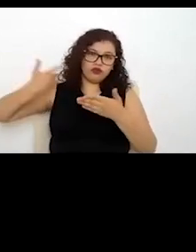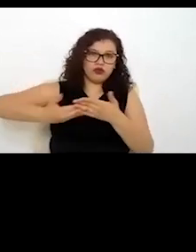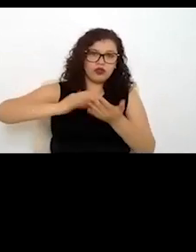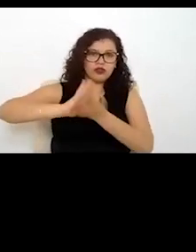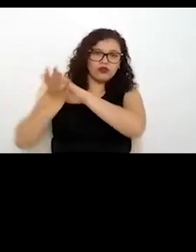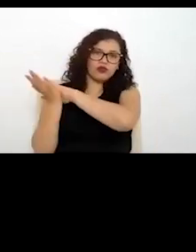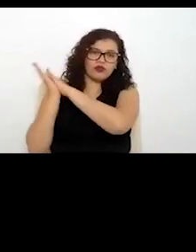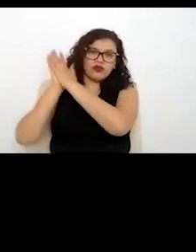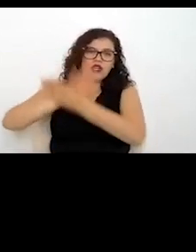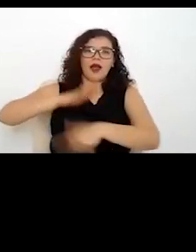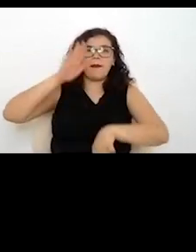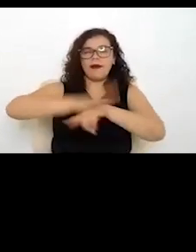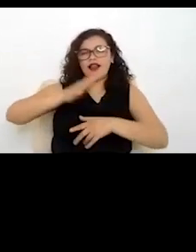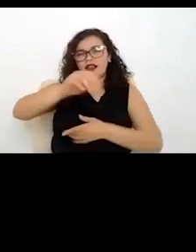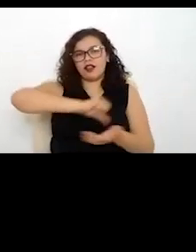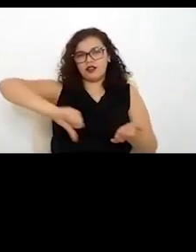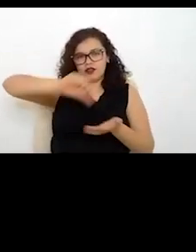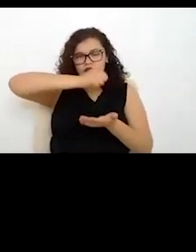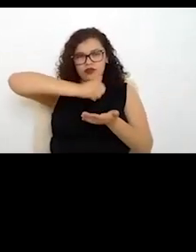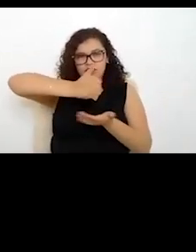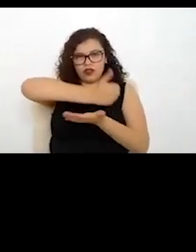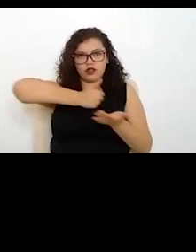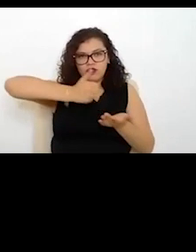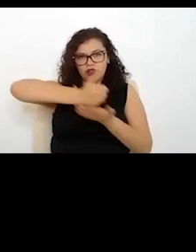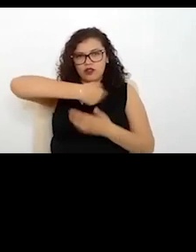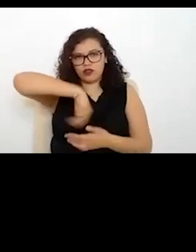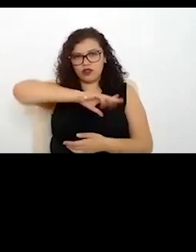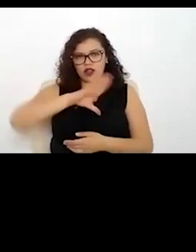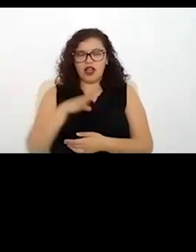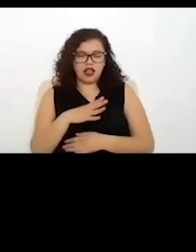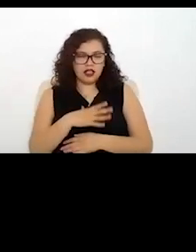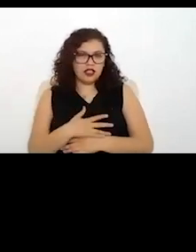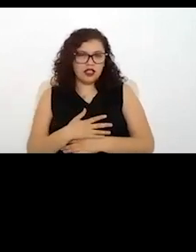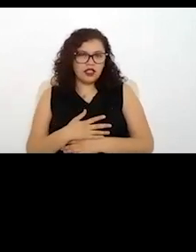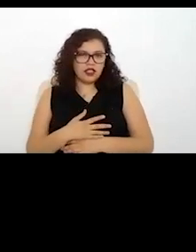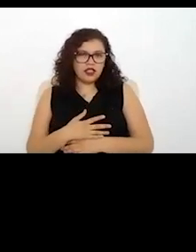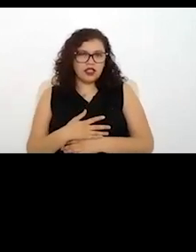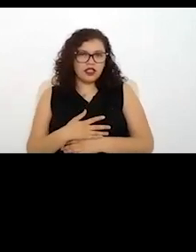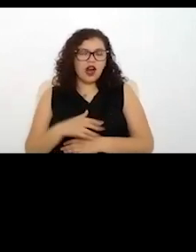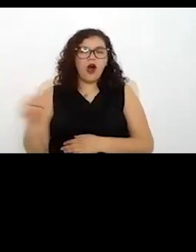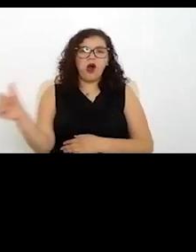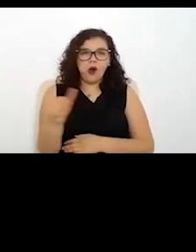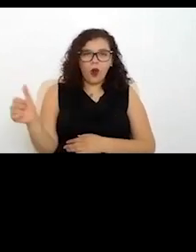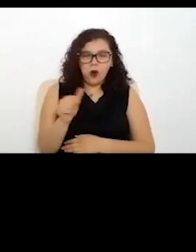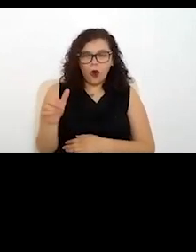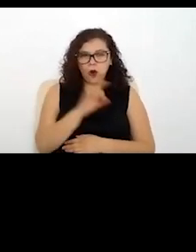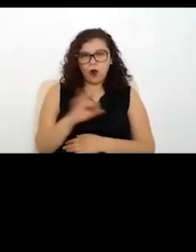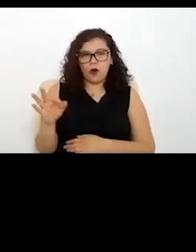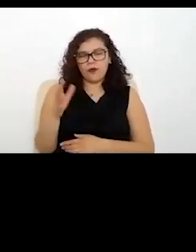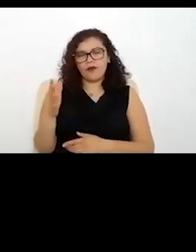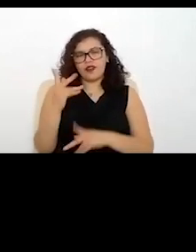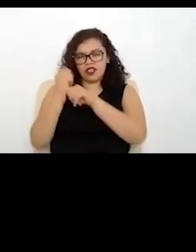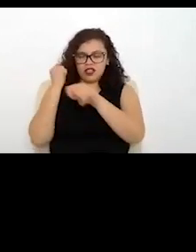más urbana, en donde pues obviamente si nosotros tenemos acceso a poderlos mover, ya sea por transporte público o